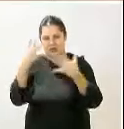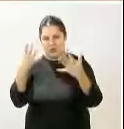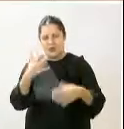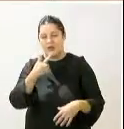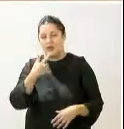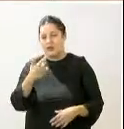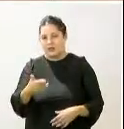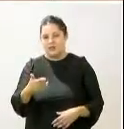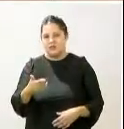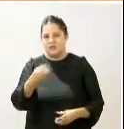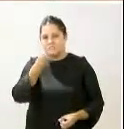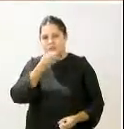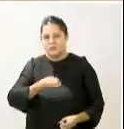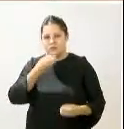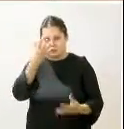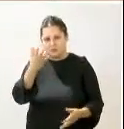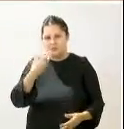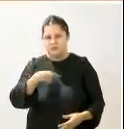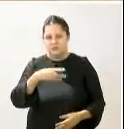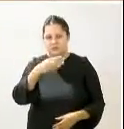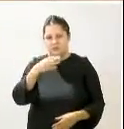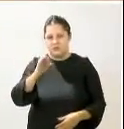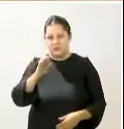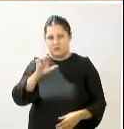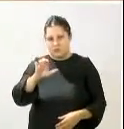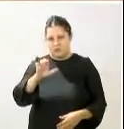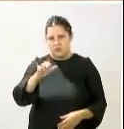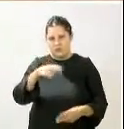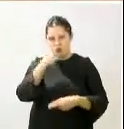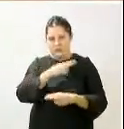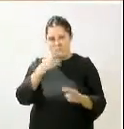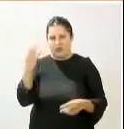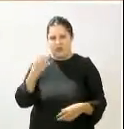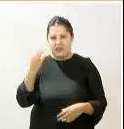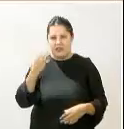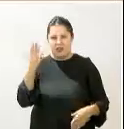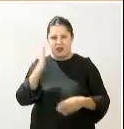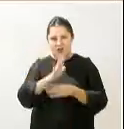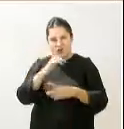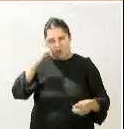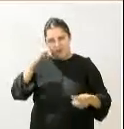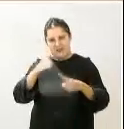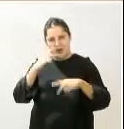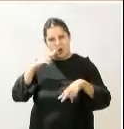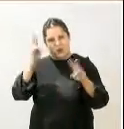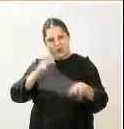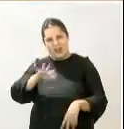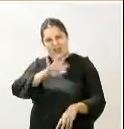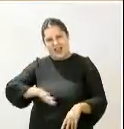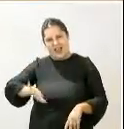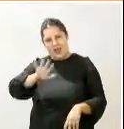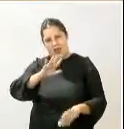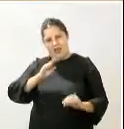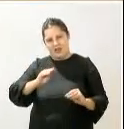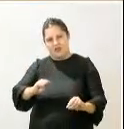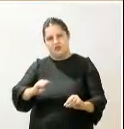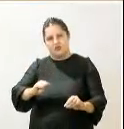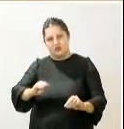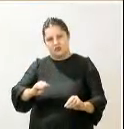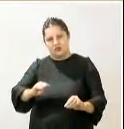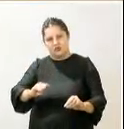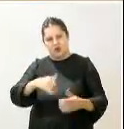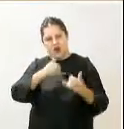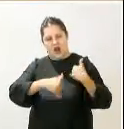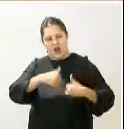y con ocasión de la publicación en el Boletín Oficial del Estado, con el objetivo de reconocer su nacionalidad e intentar reparar la herida que generó aquel